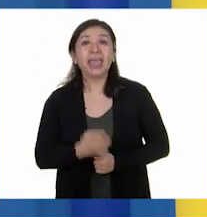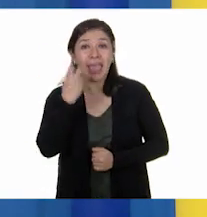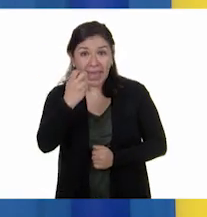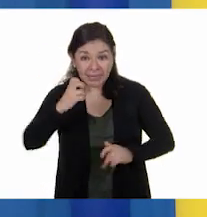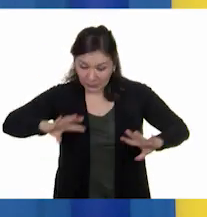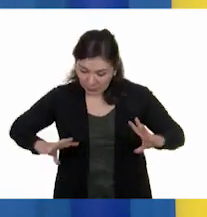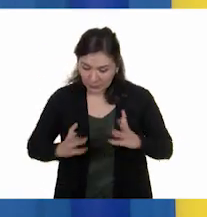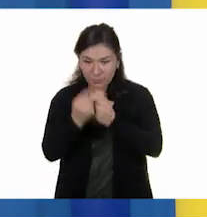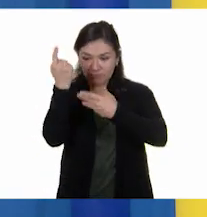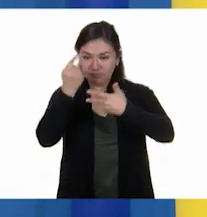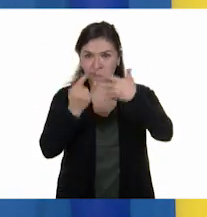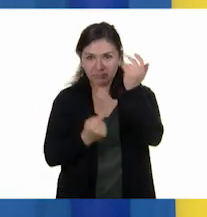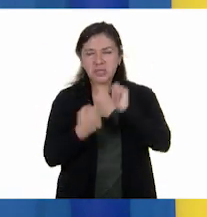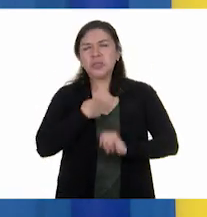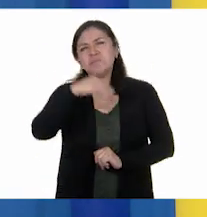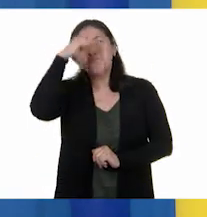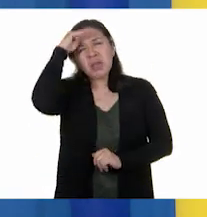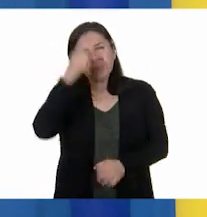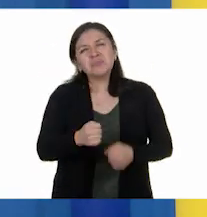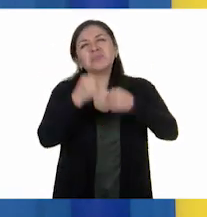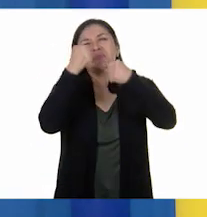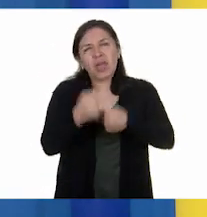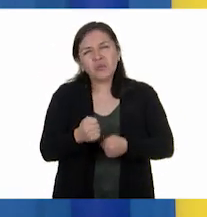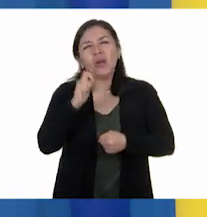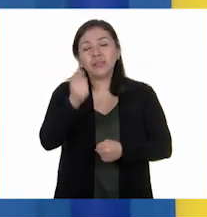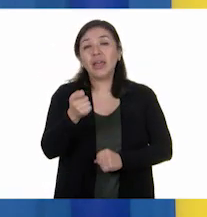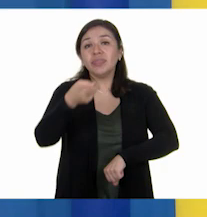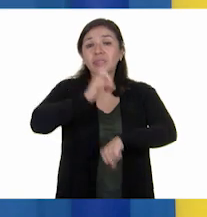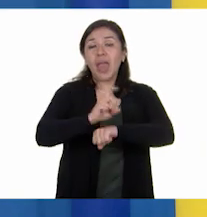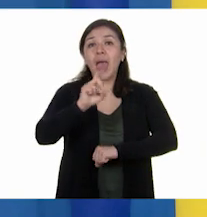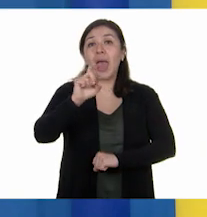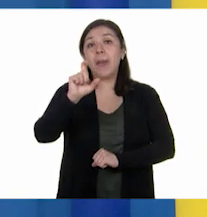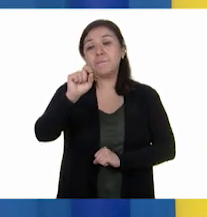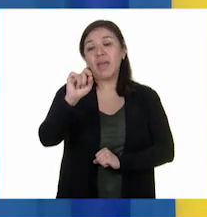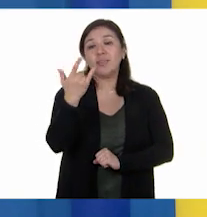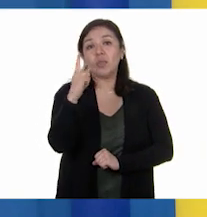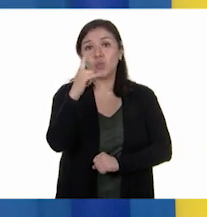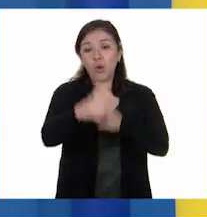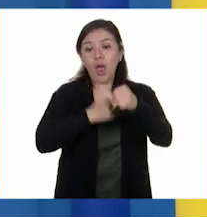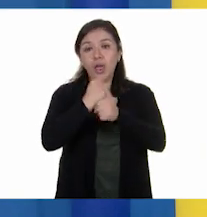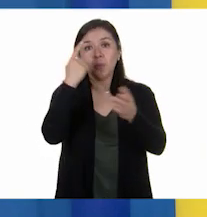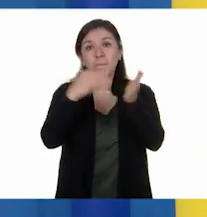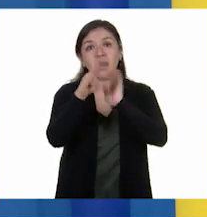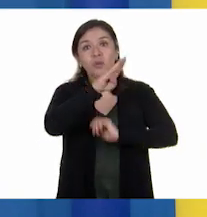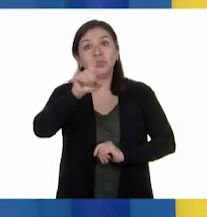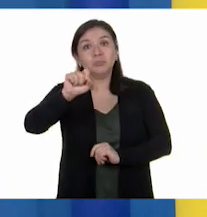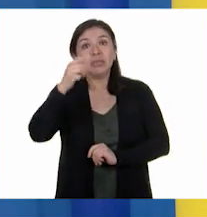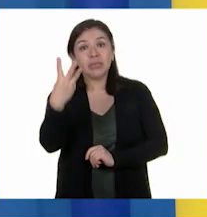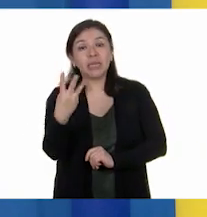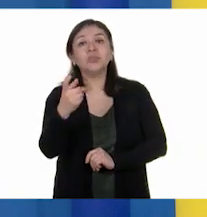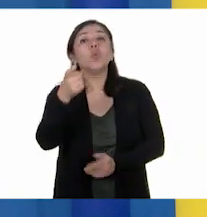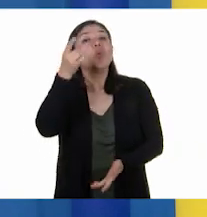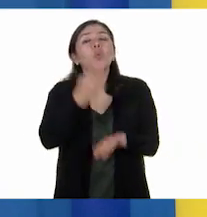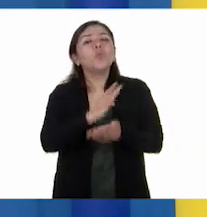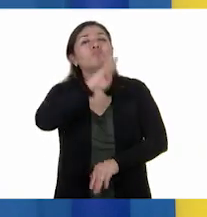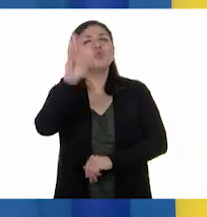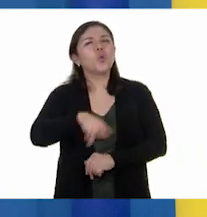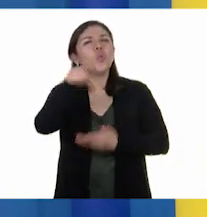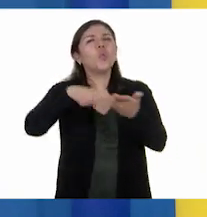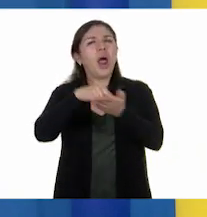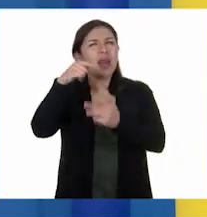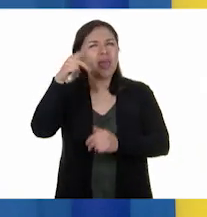lo anterior, me atrevo a asegurar que el 20 de julio de 1923 solo falleció en Hidalgo del